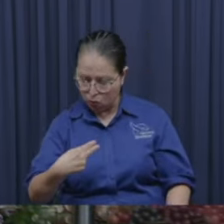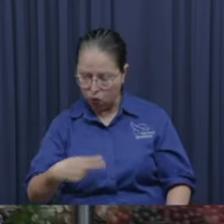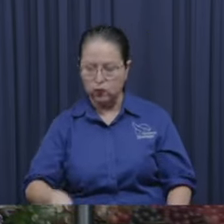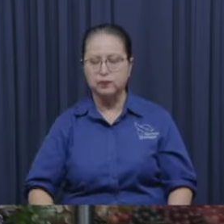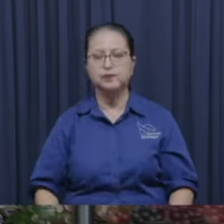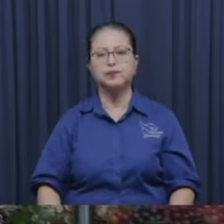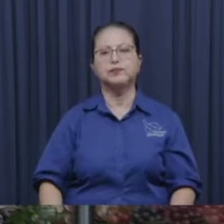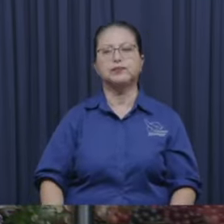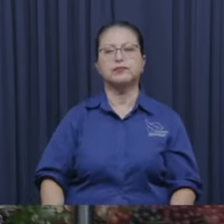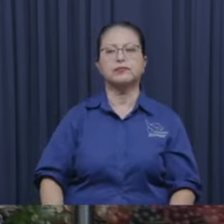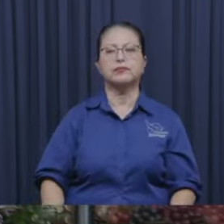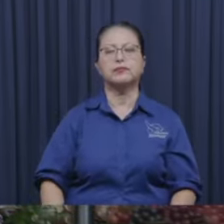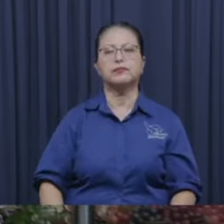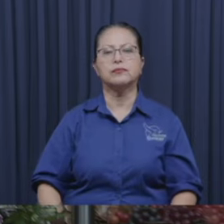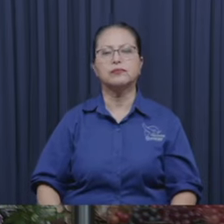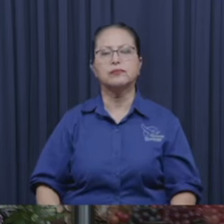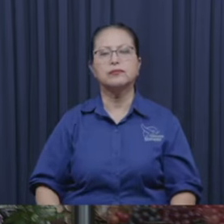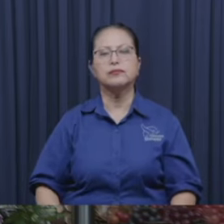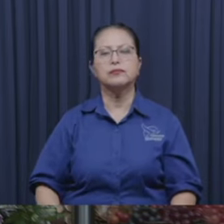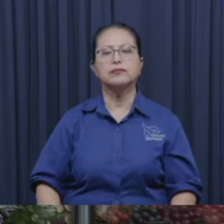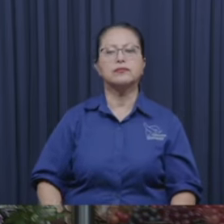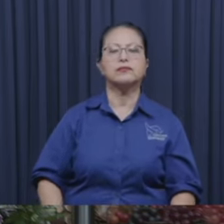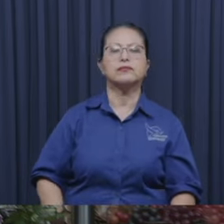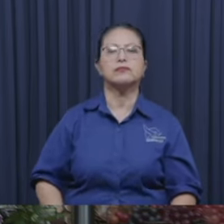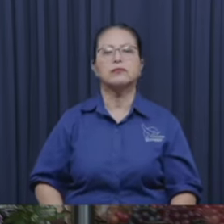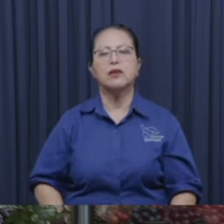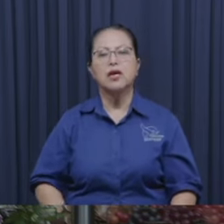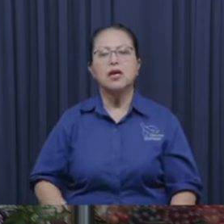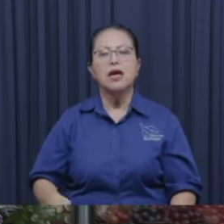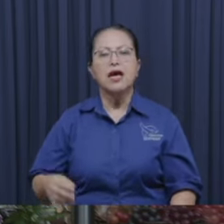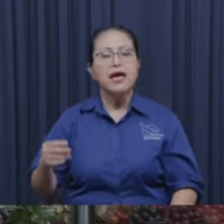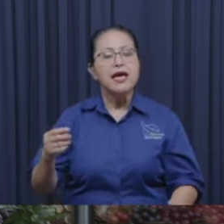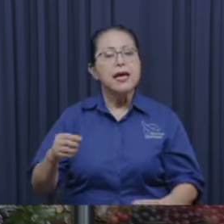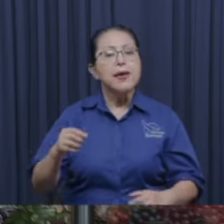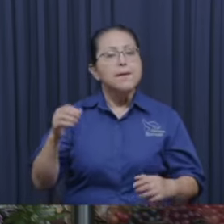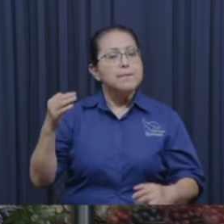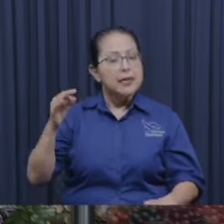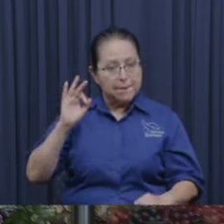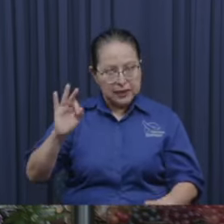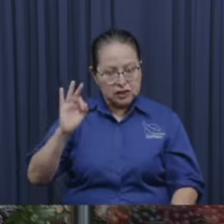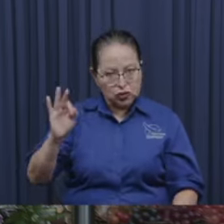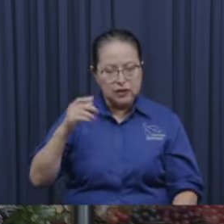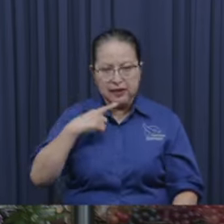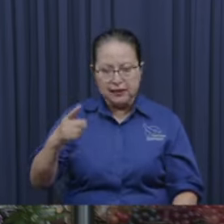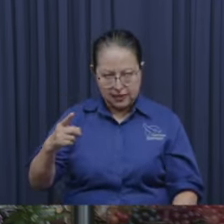porque yo me imaginaba a alguien que en vez de paracaídas había agarrado una